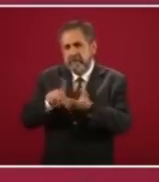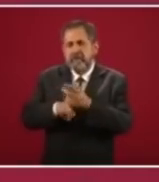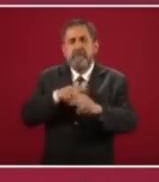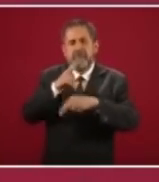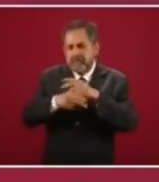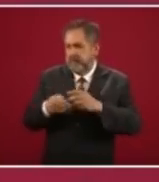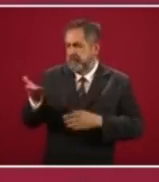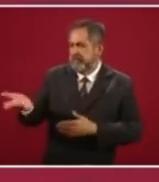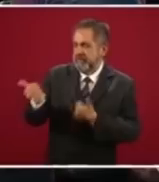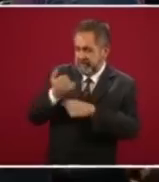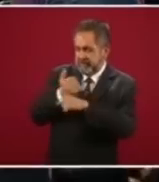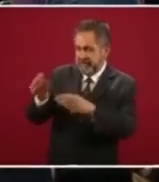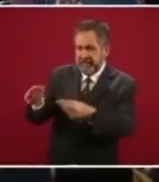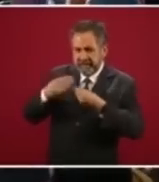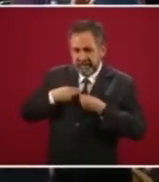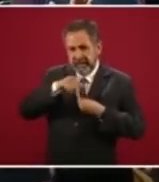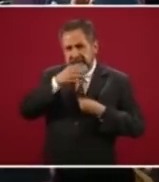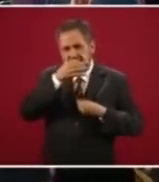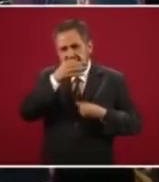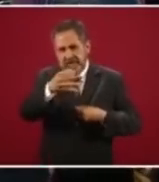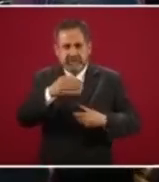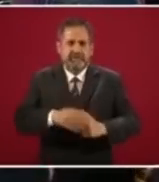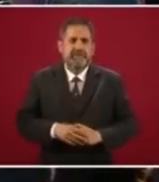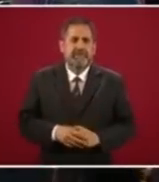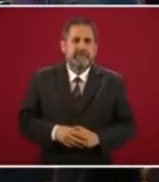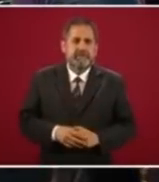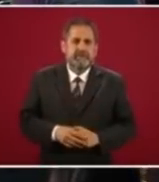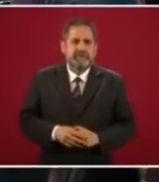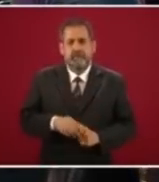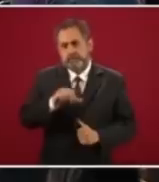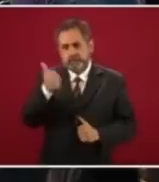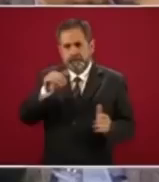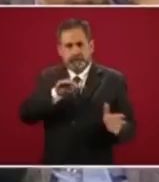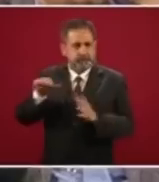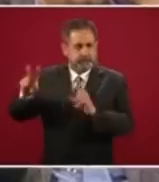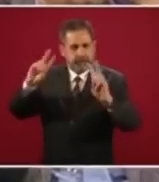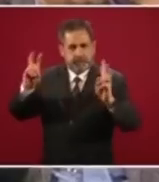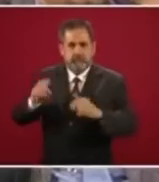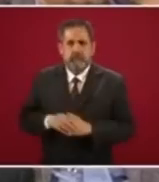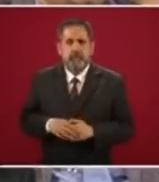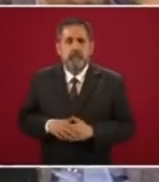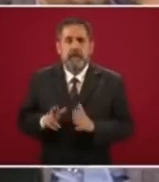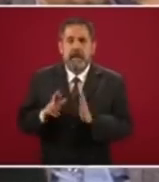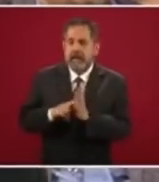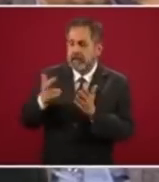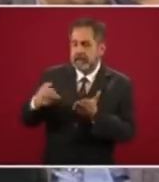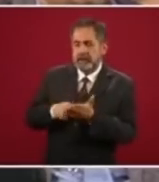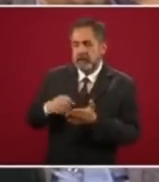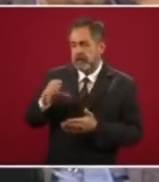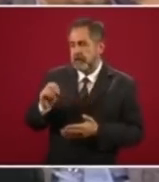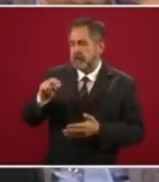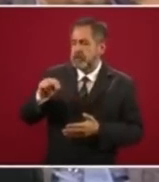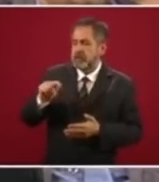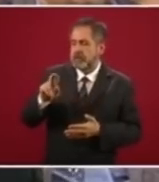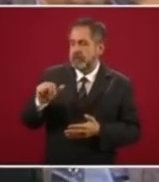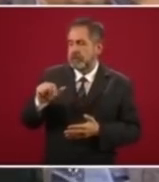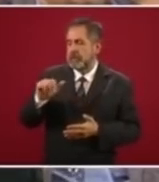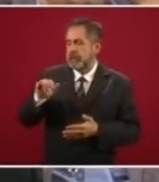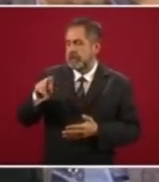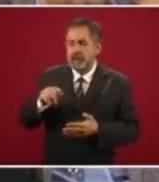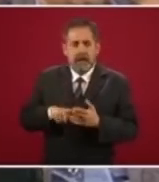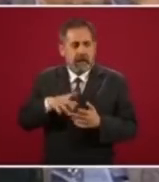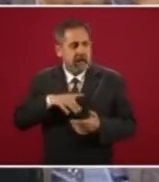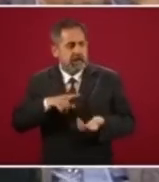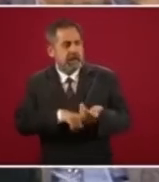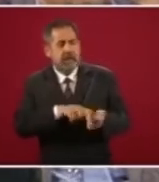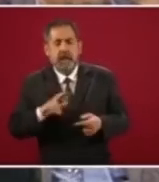pedir el informe. Y sobre otro tema, en la revista Contralínea hemos documentado el asunto de un río